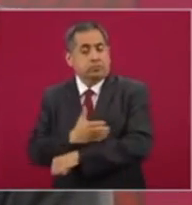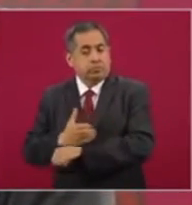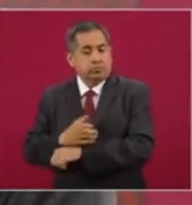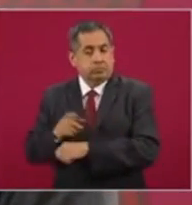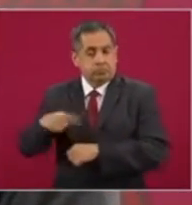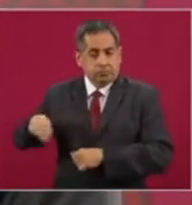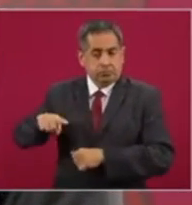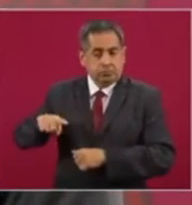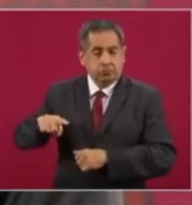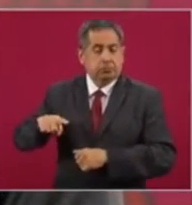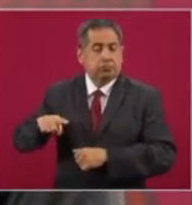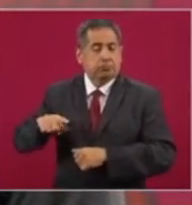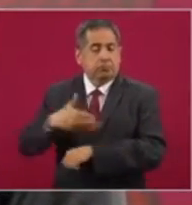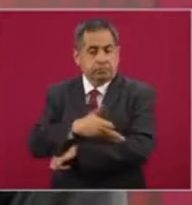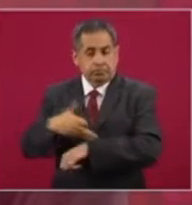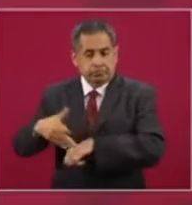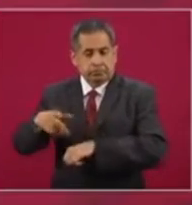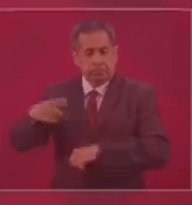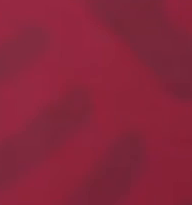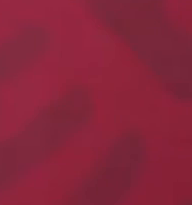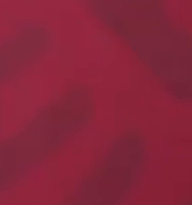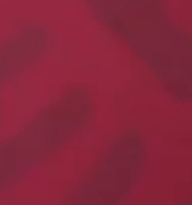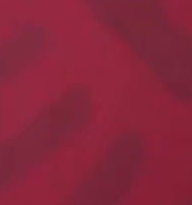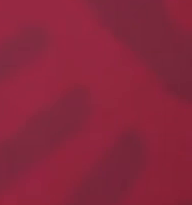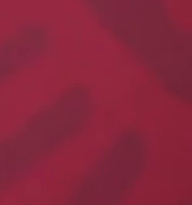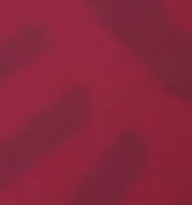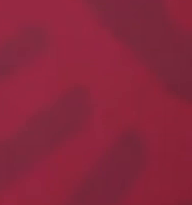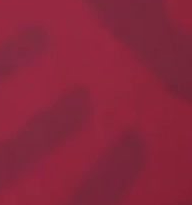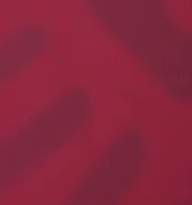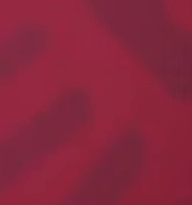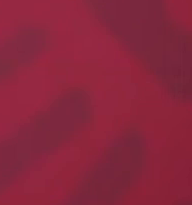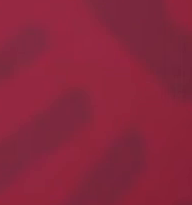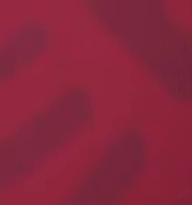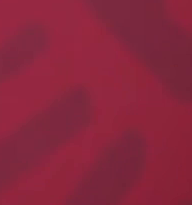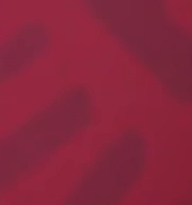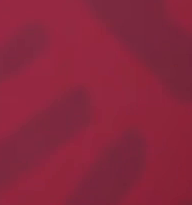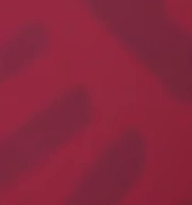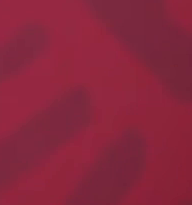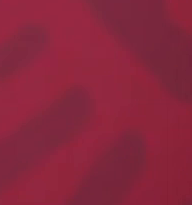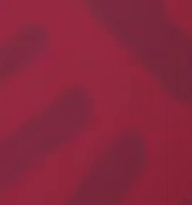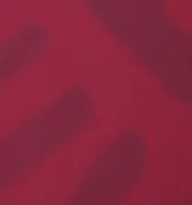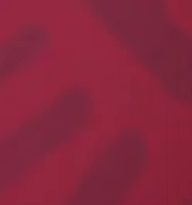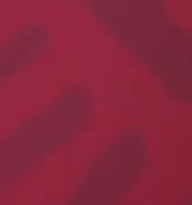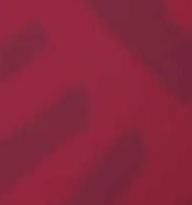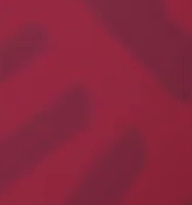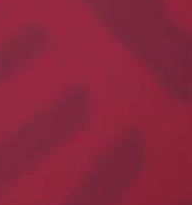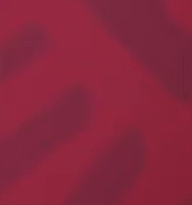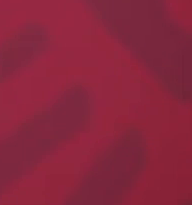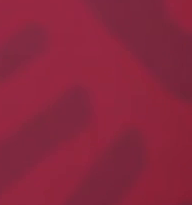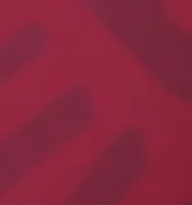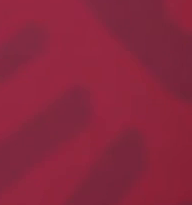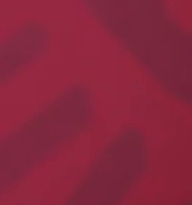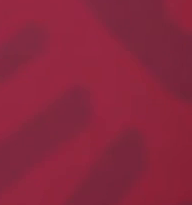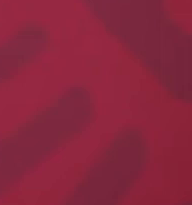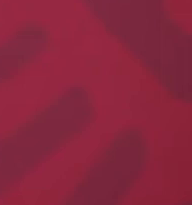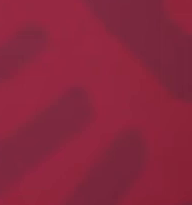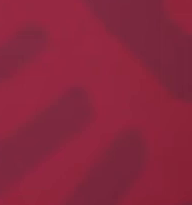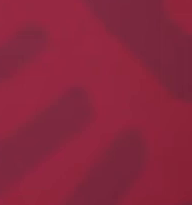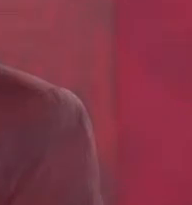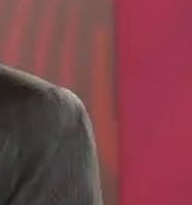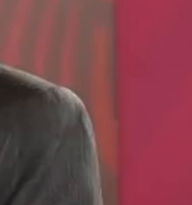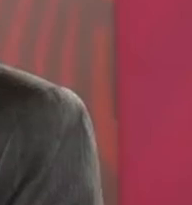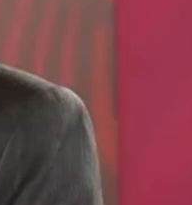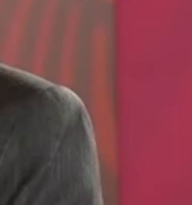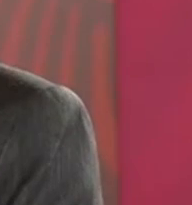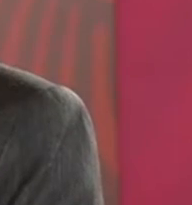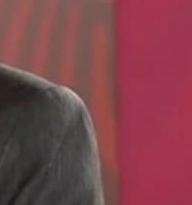compañeros, mis familiares, pues saben que deben de portarse muy bien,